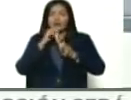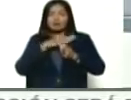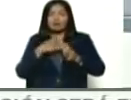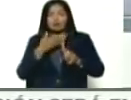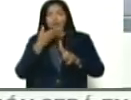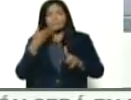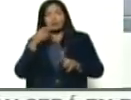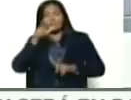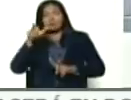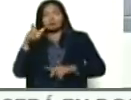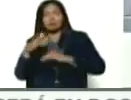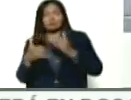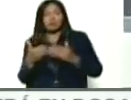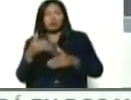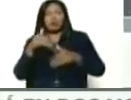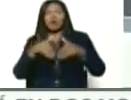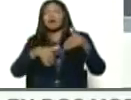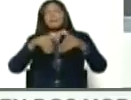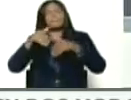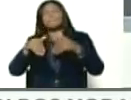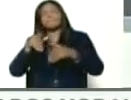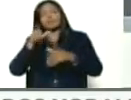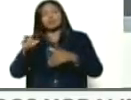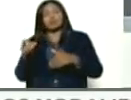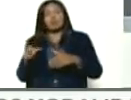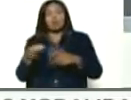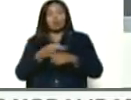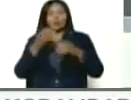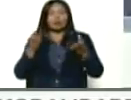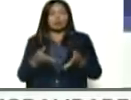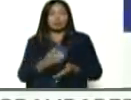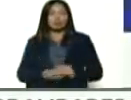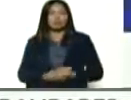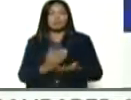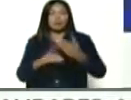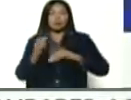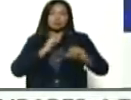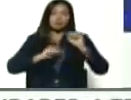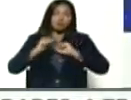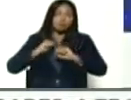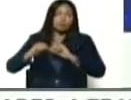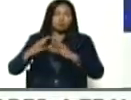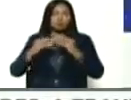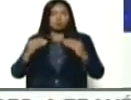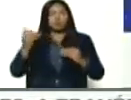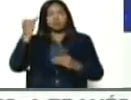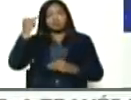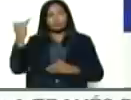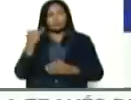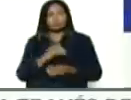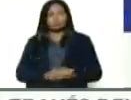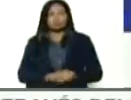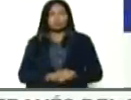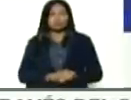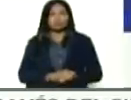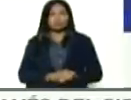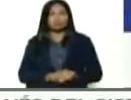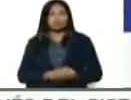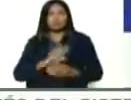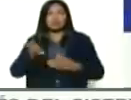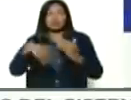candidatos y a las mejores candidatas vamos a ese movimiento de ideas de